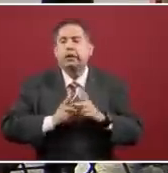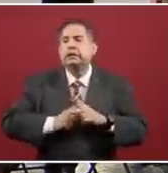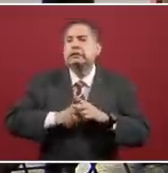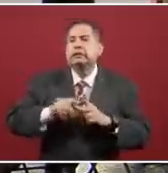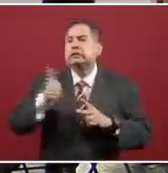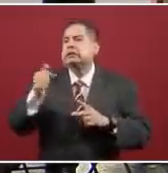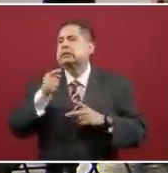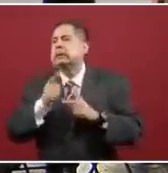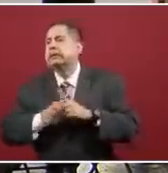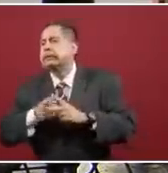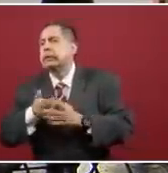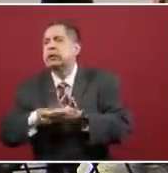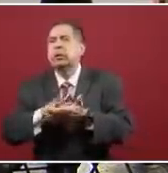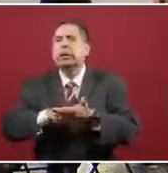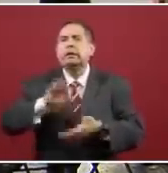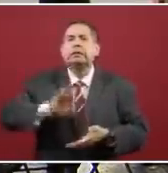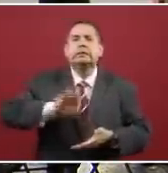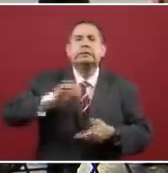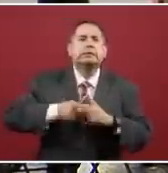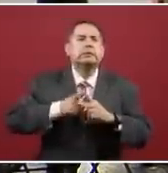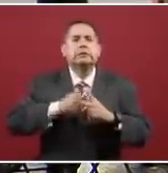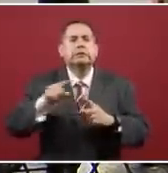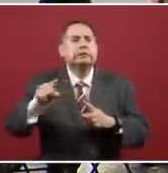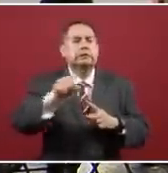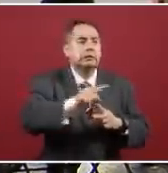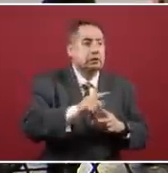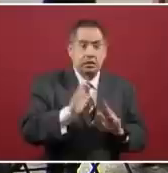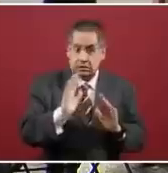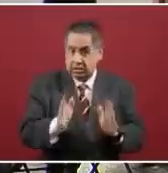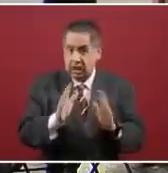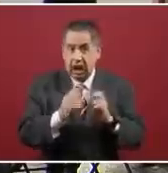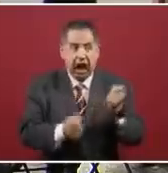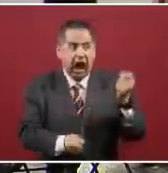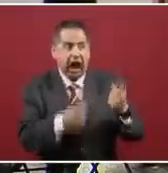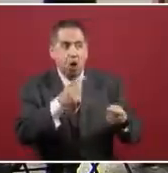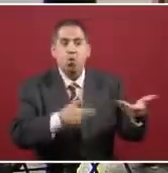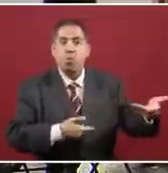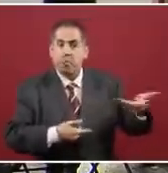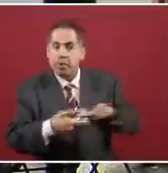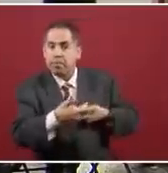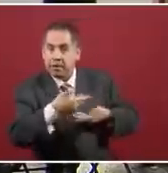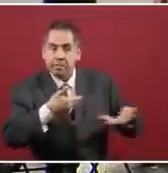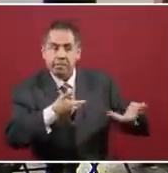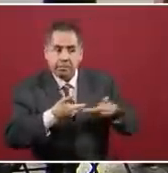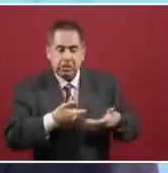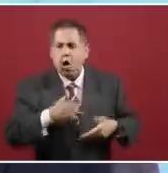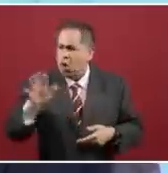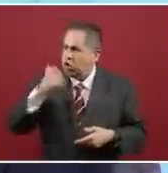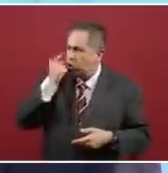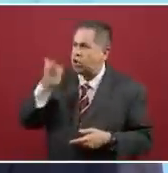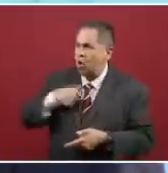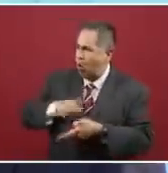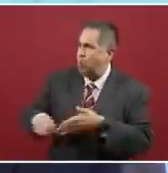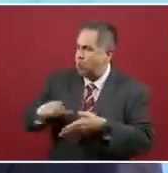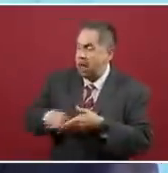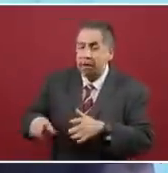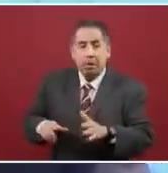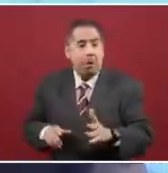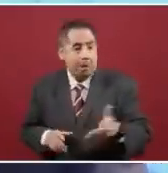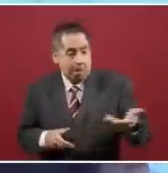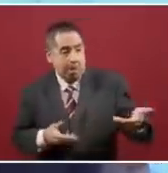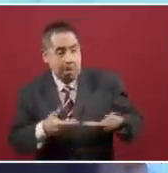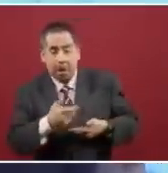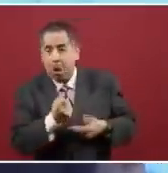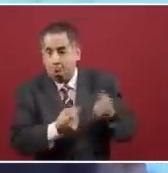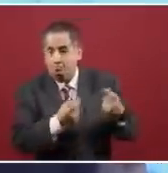avión presidencial. Ya estamos recibiendo intereses por parte de potenciales compradores. Al día de